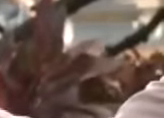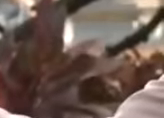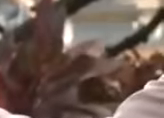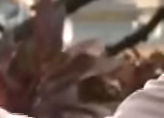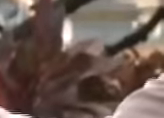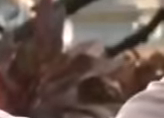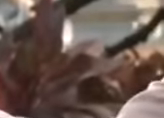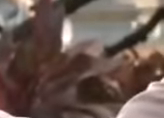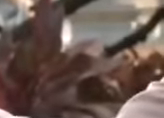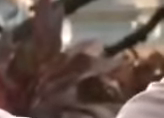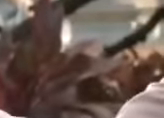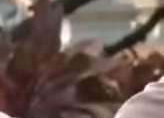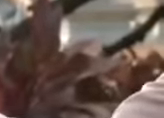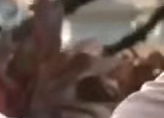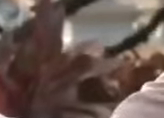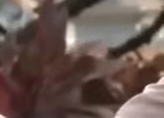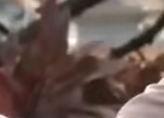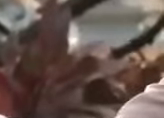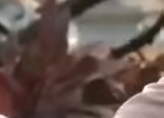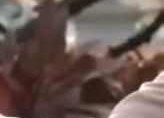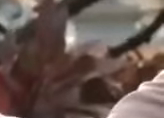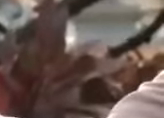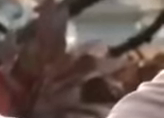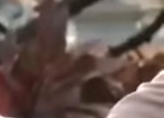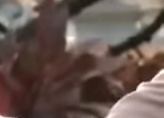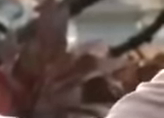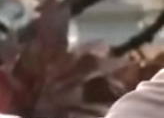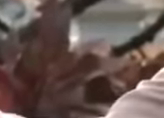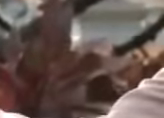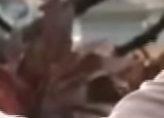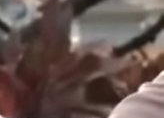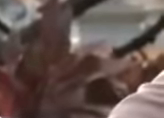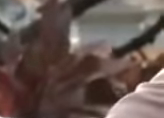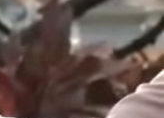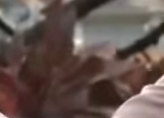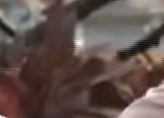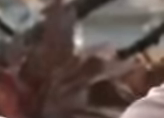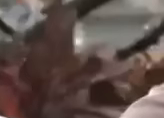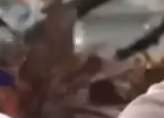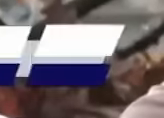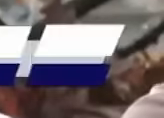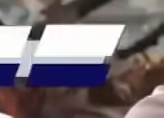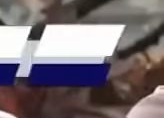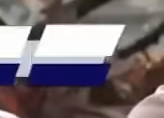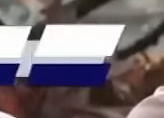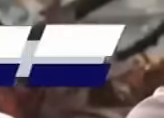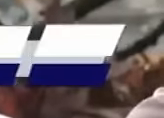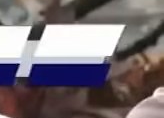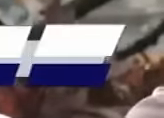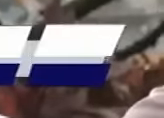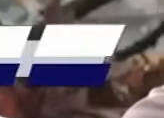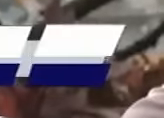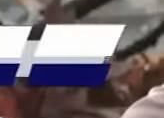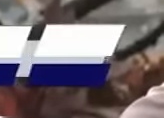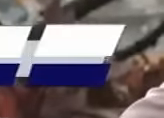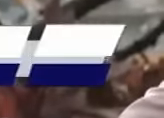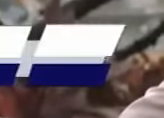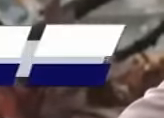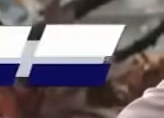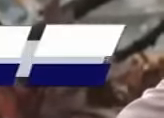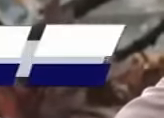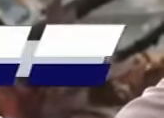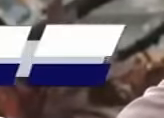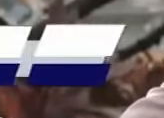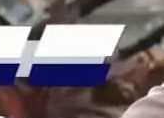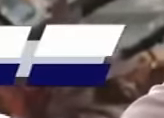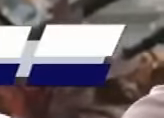como expresión de solidaridad, respaldo rotundo al presidente y al gobierno del Manuel López Obrador.